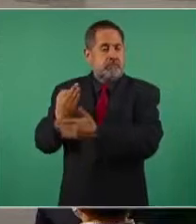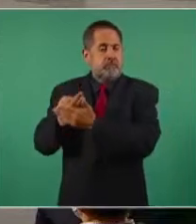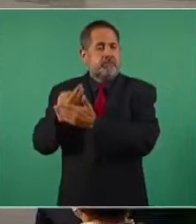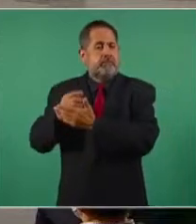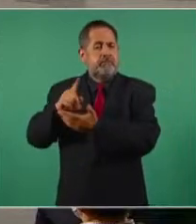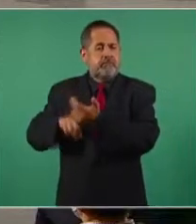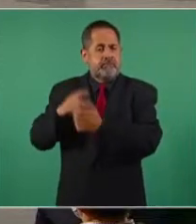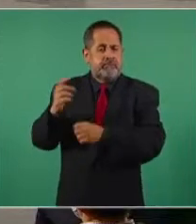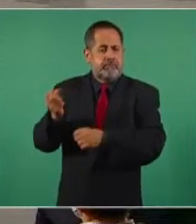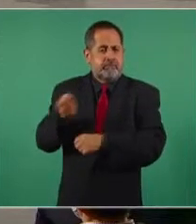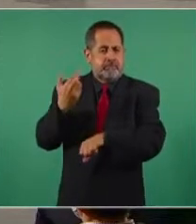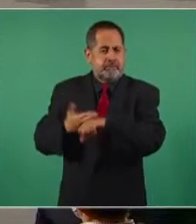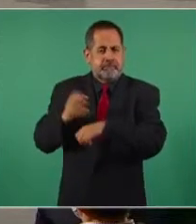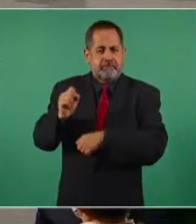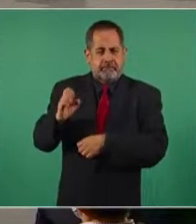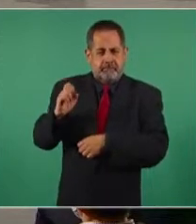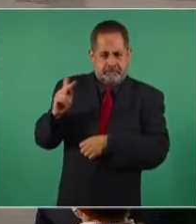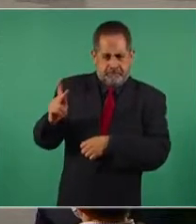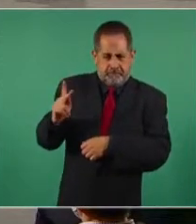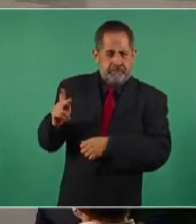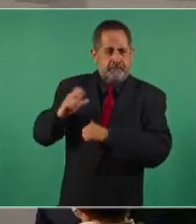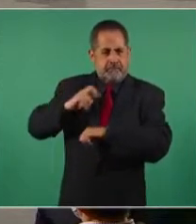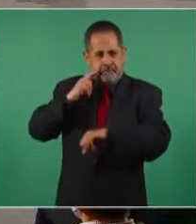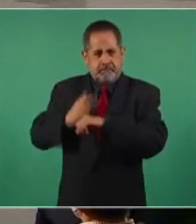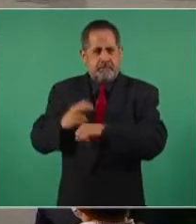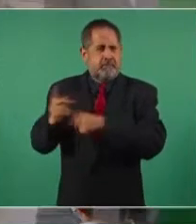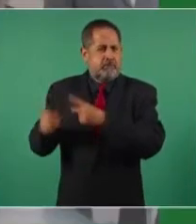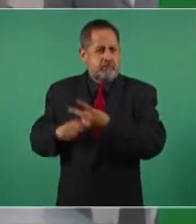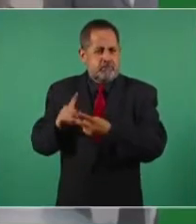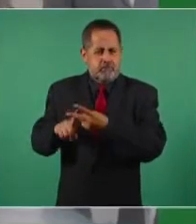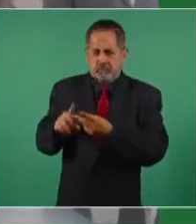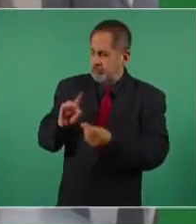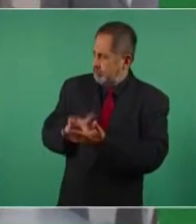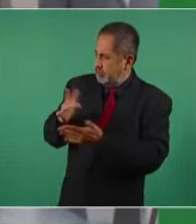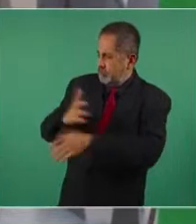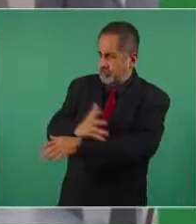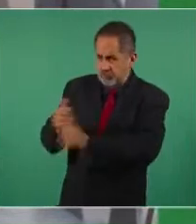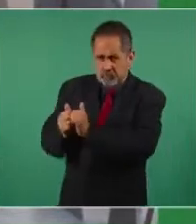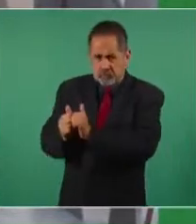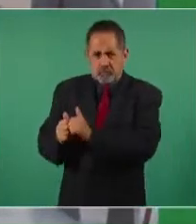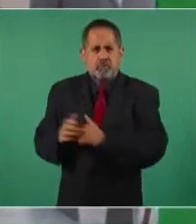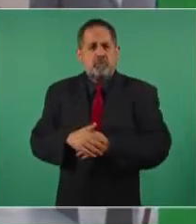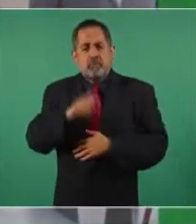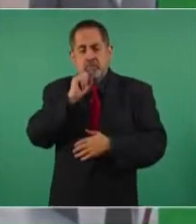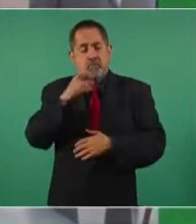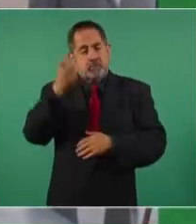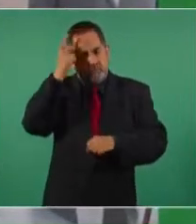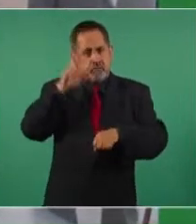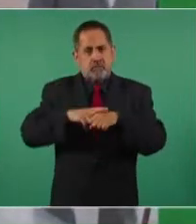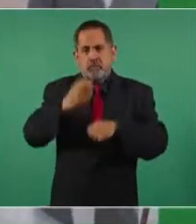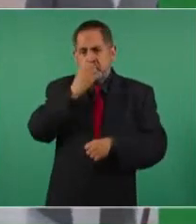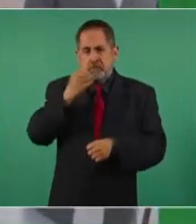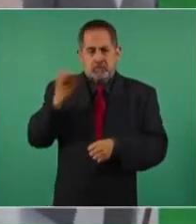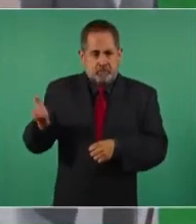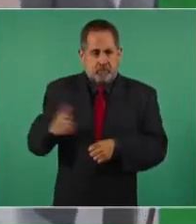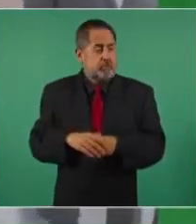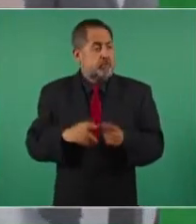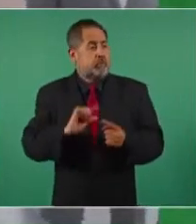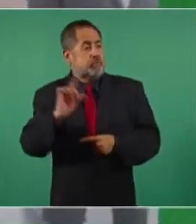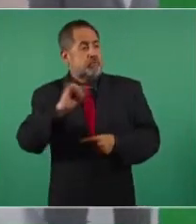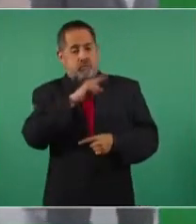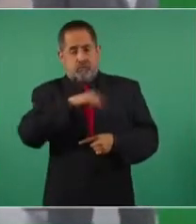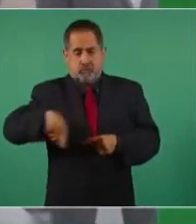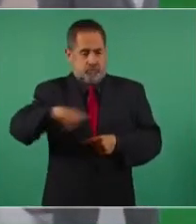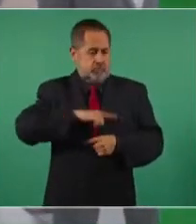secretaria de educación de oscar floren muchísimas gracias por acompañarnos al director de la escuela autoridades